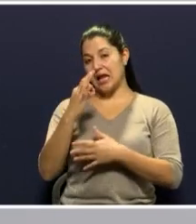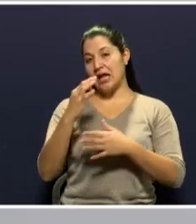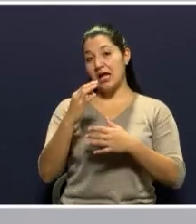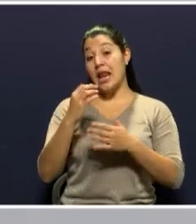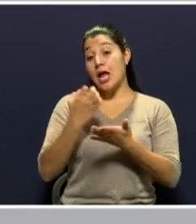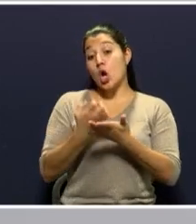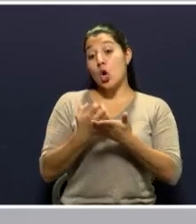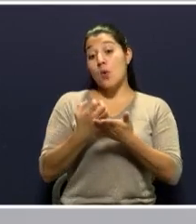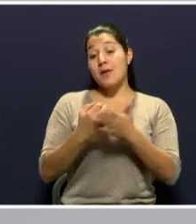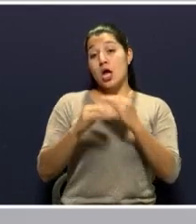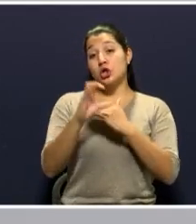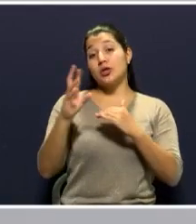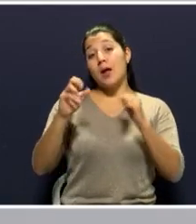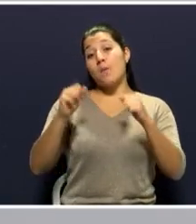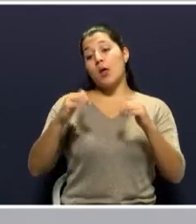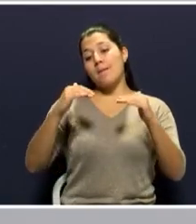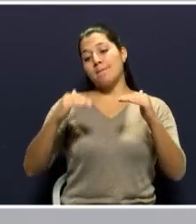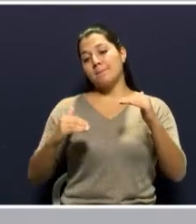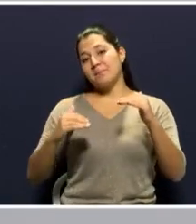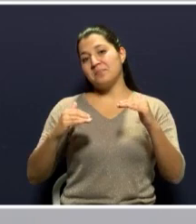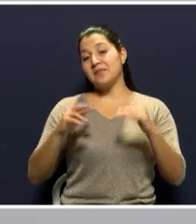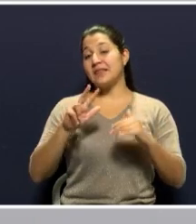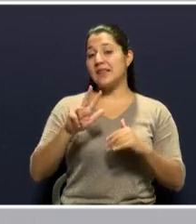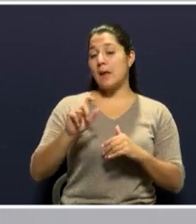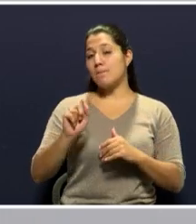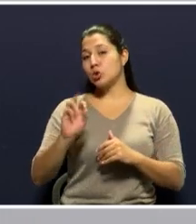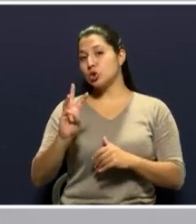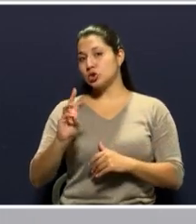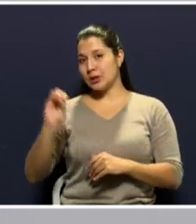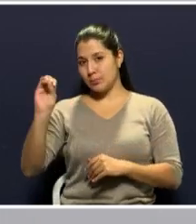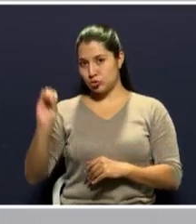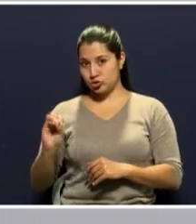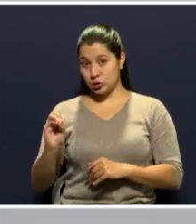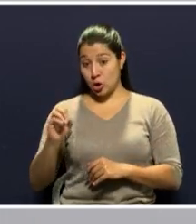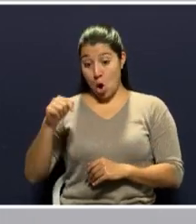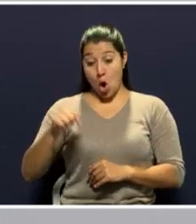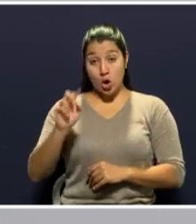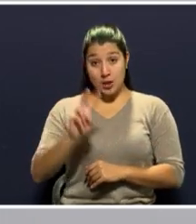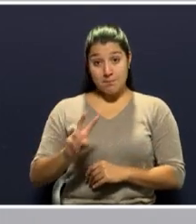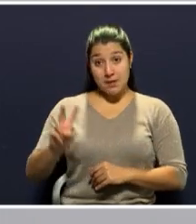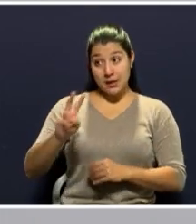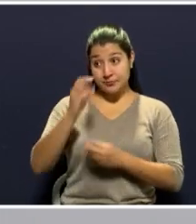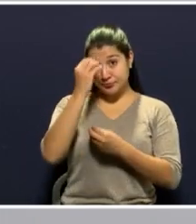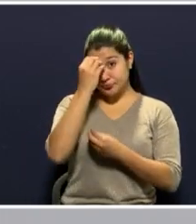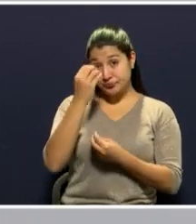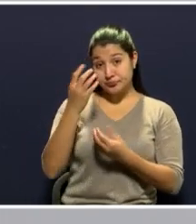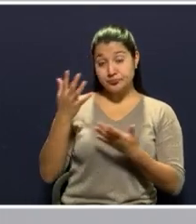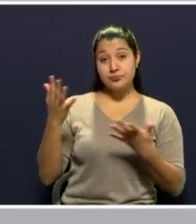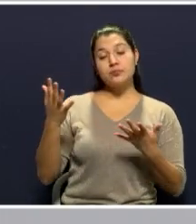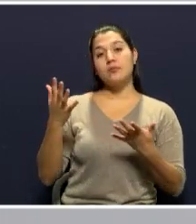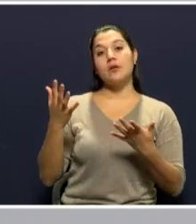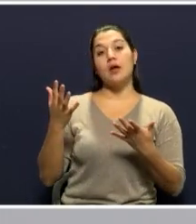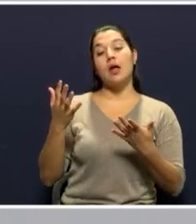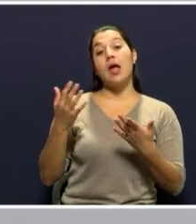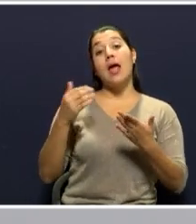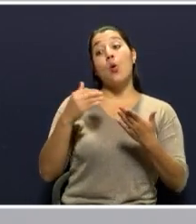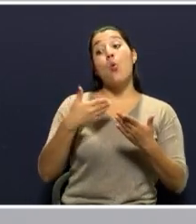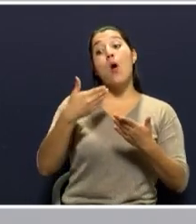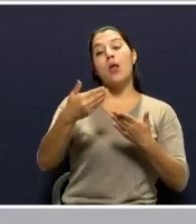para este año en la economía del país. Así lo dio a conocer este viernes en la presentación de las